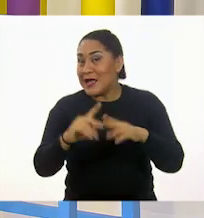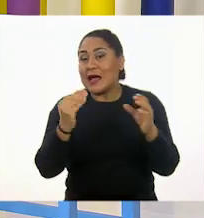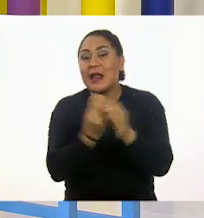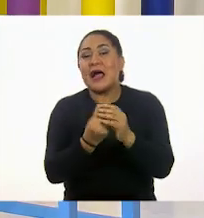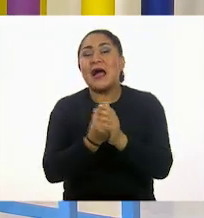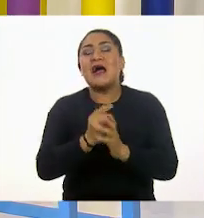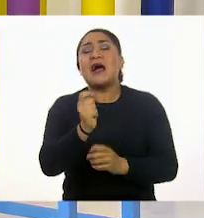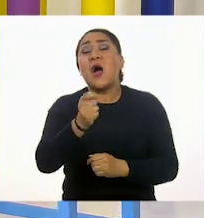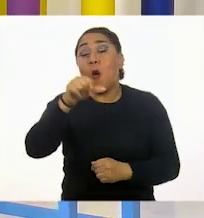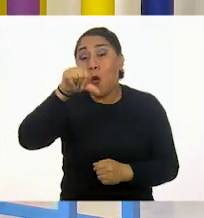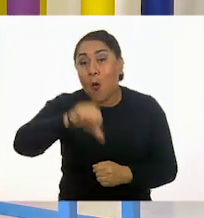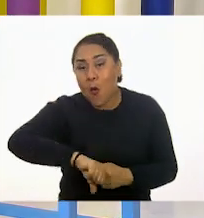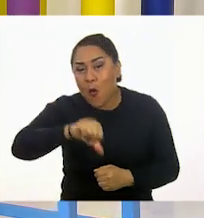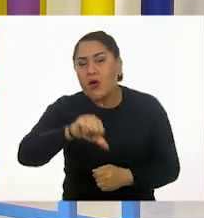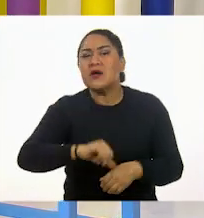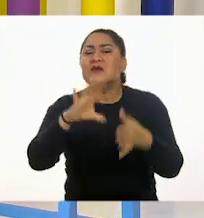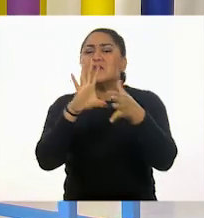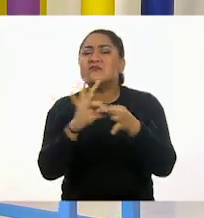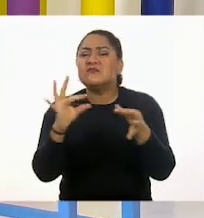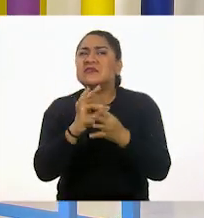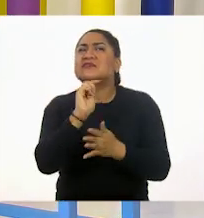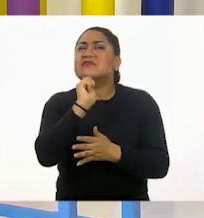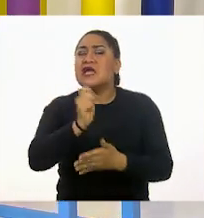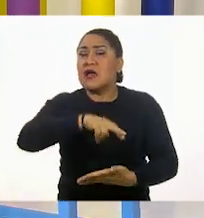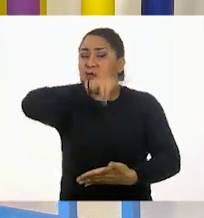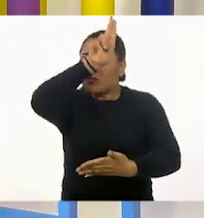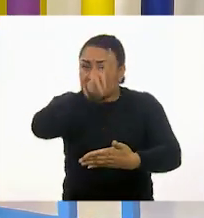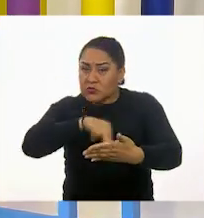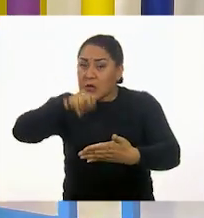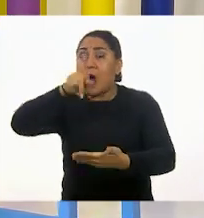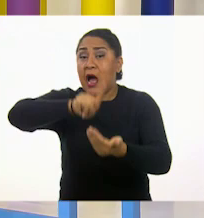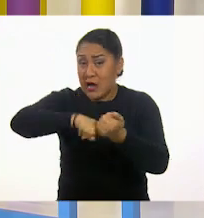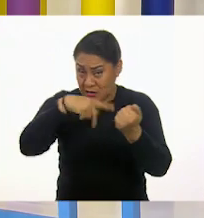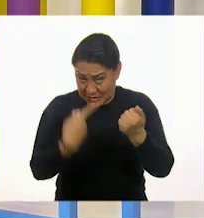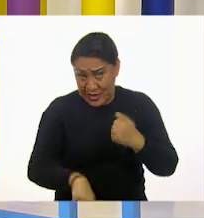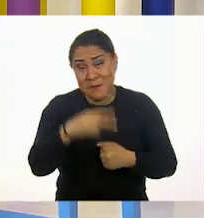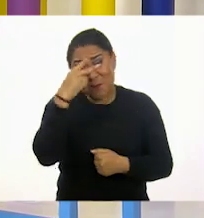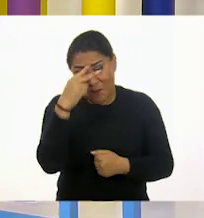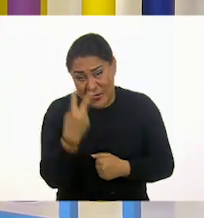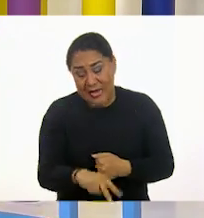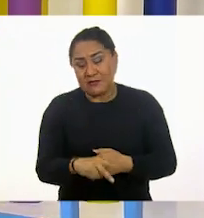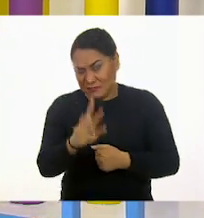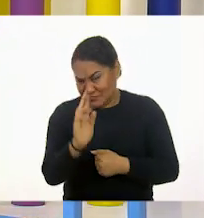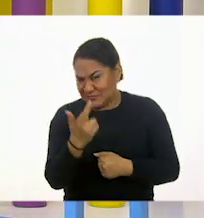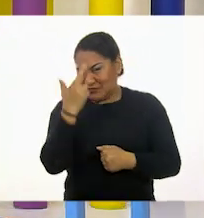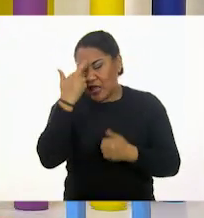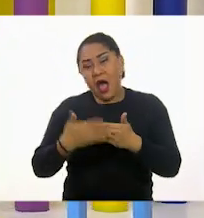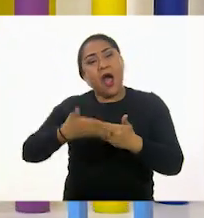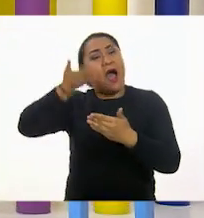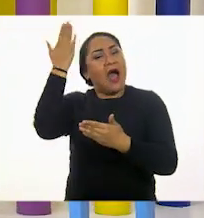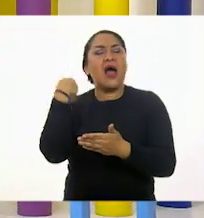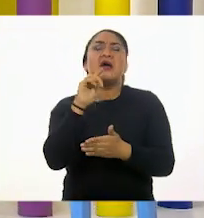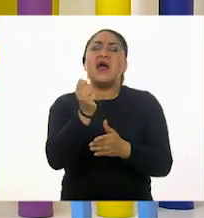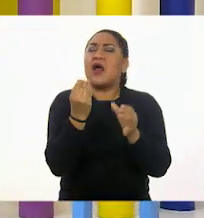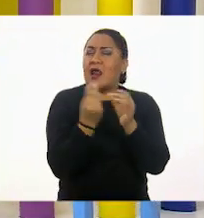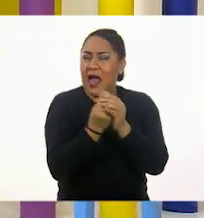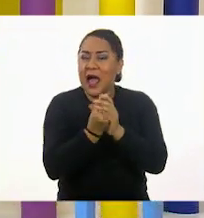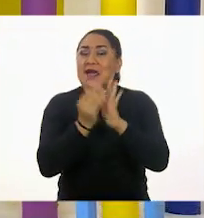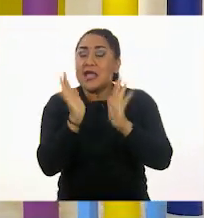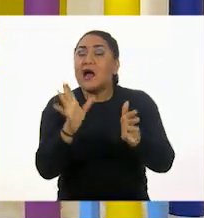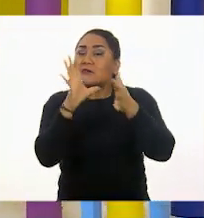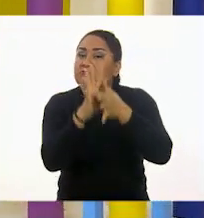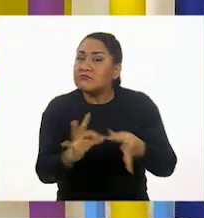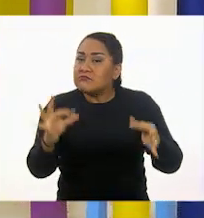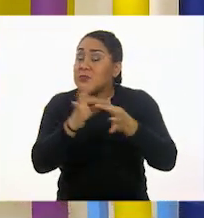de hoy, que habla sobre el muralismo en México. Y vamos a recordar las clases donde abordamos